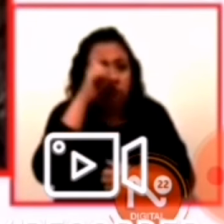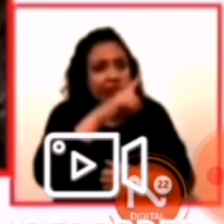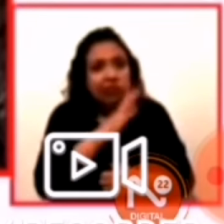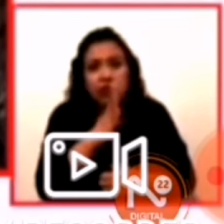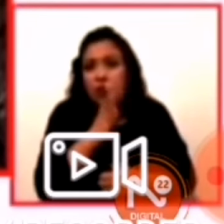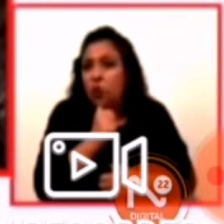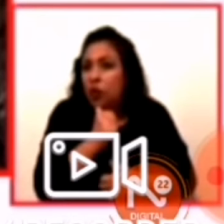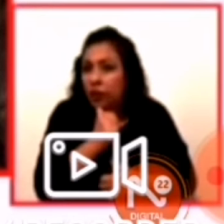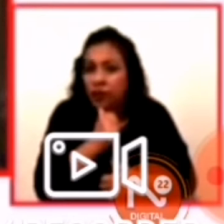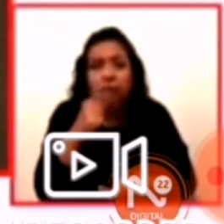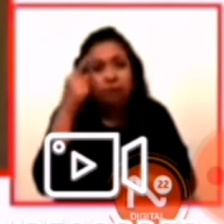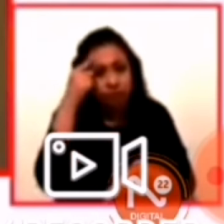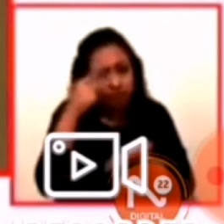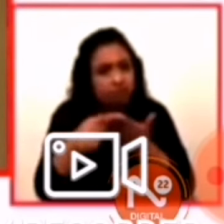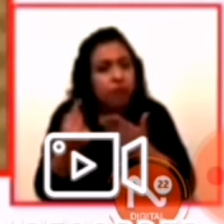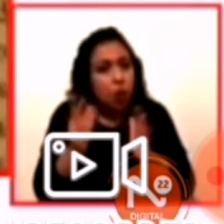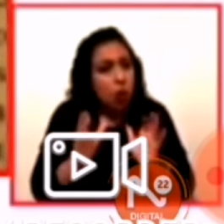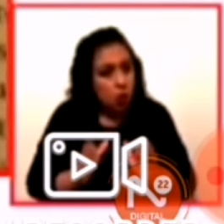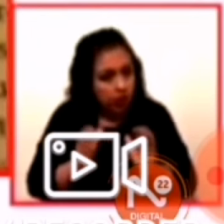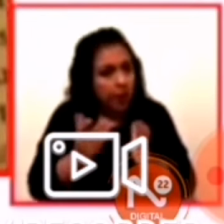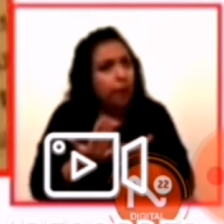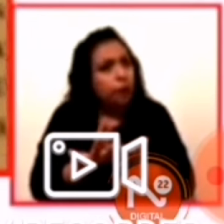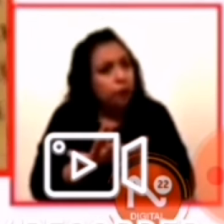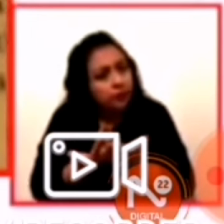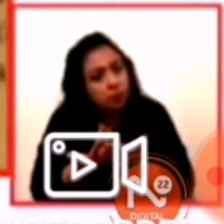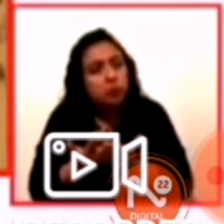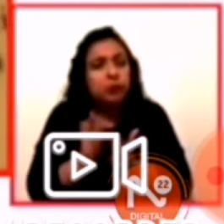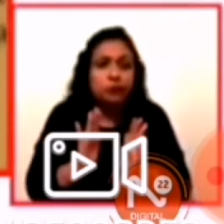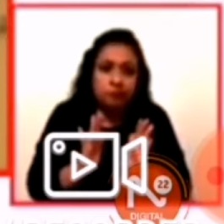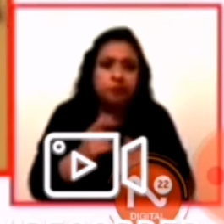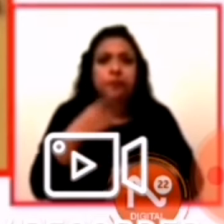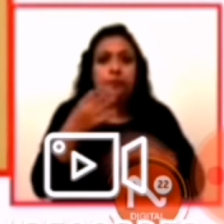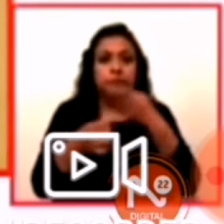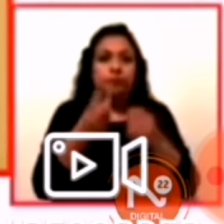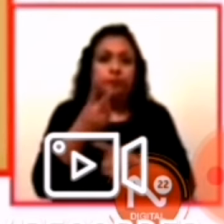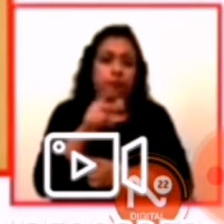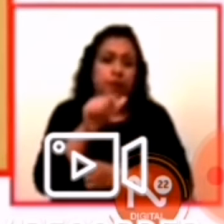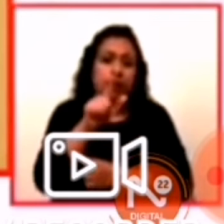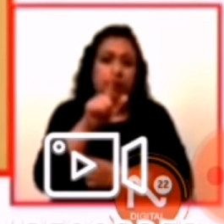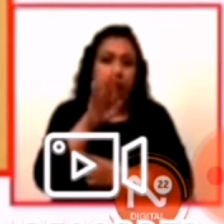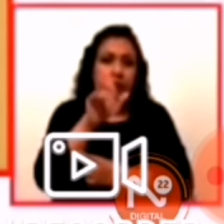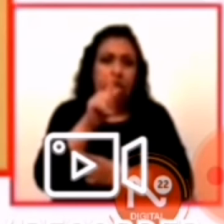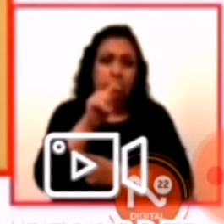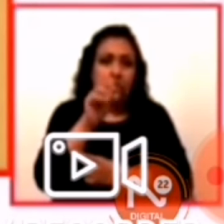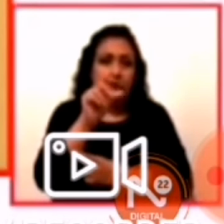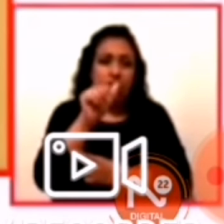creo que tenemos que ser prudentes también. Noticias 22, Alberto Aranda.